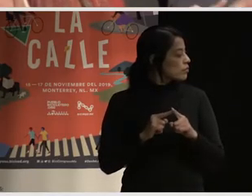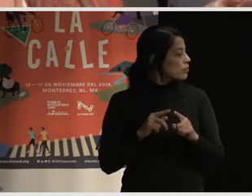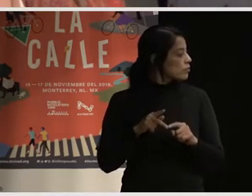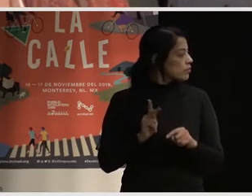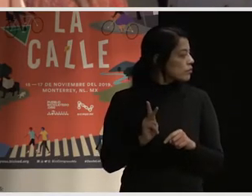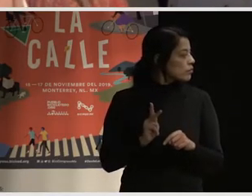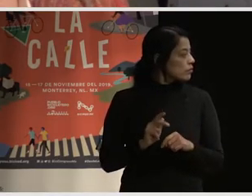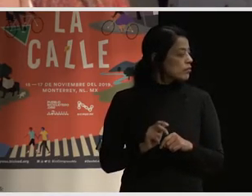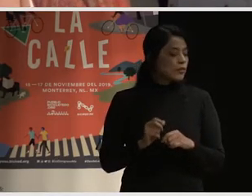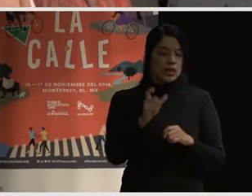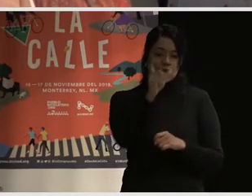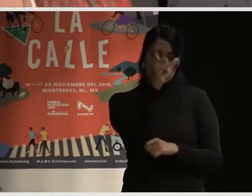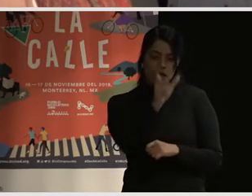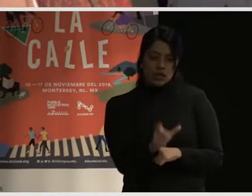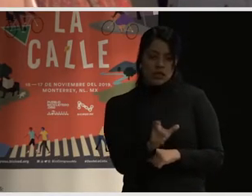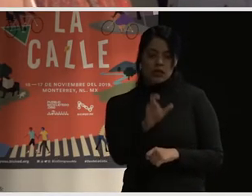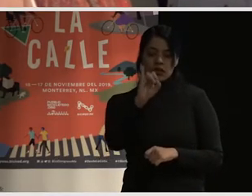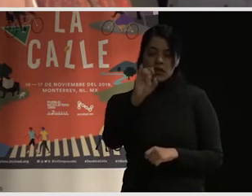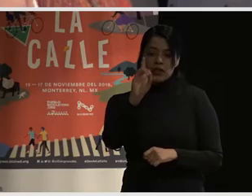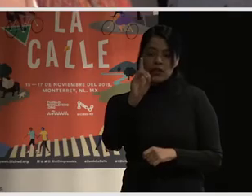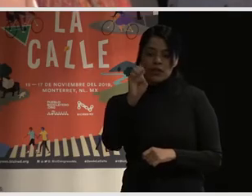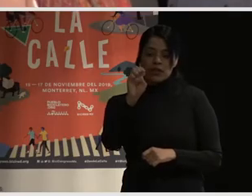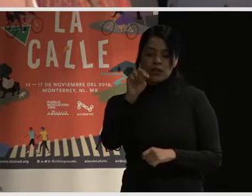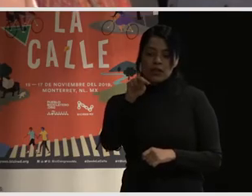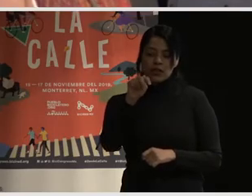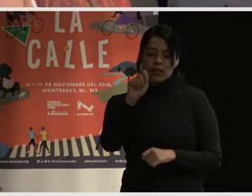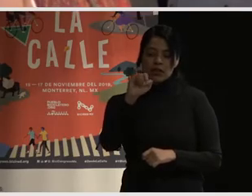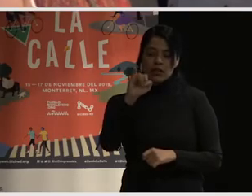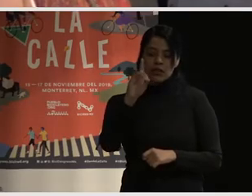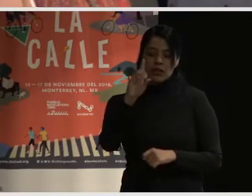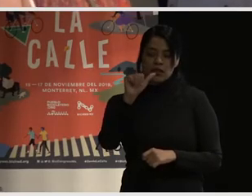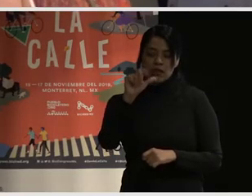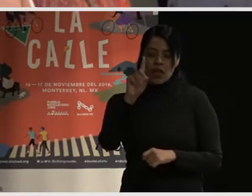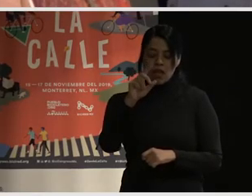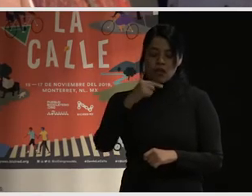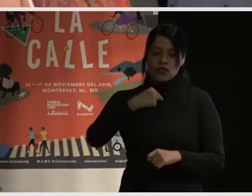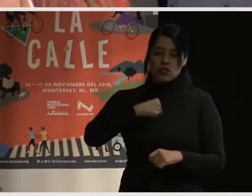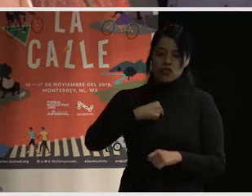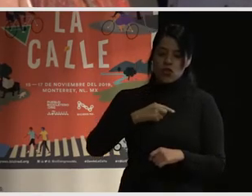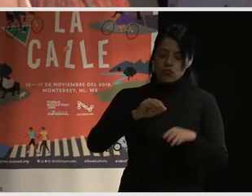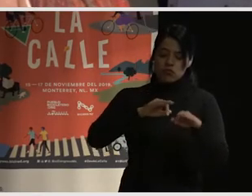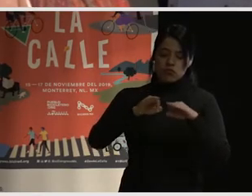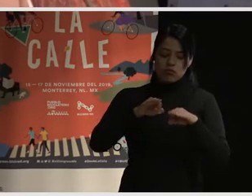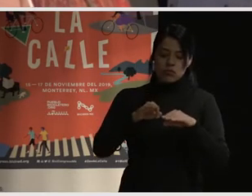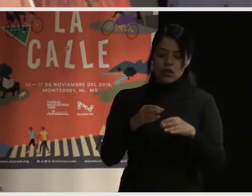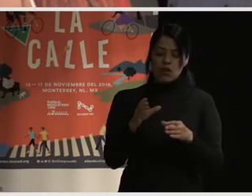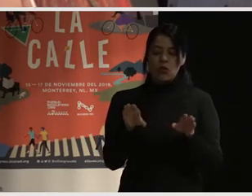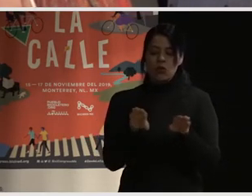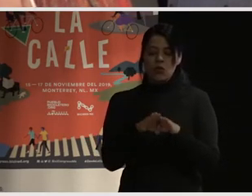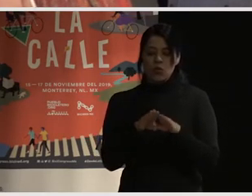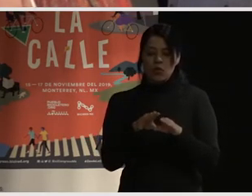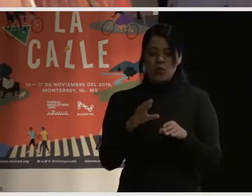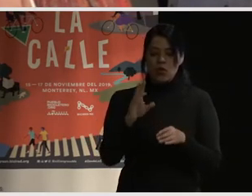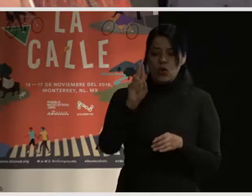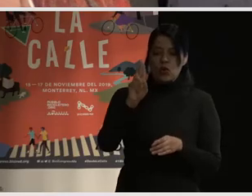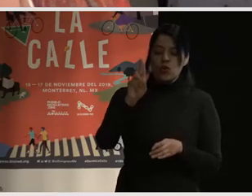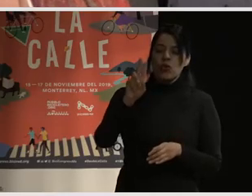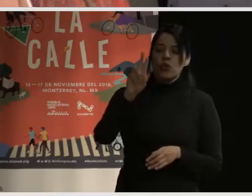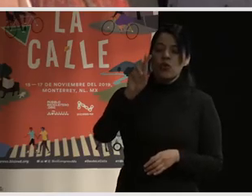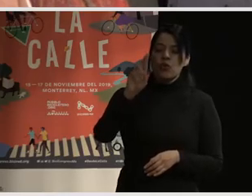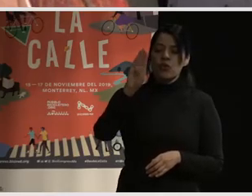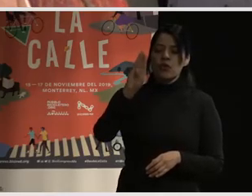de identidad mi formación es de urbanista y yo como urbanista he aprendido he trabajado tenido la fortuna de trabajar